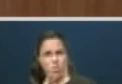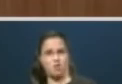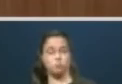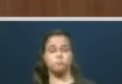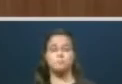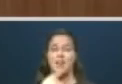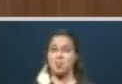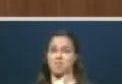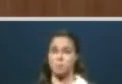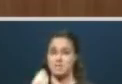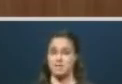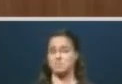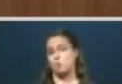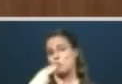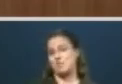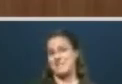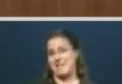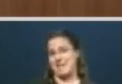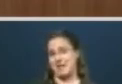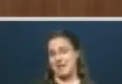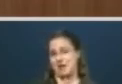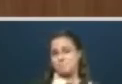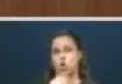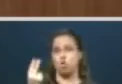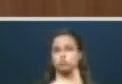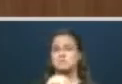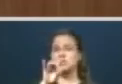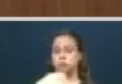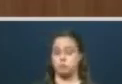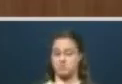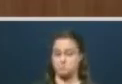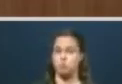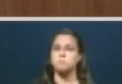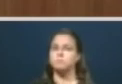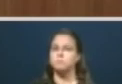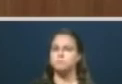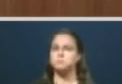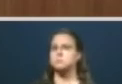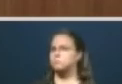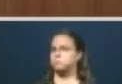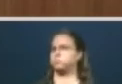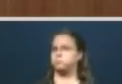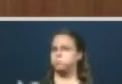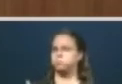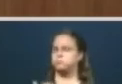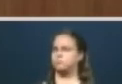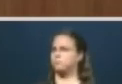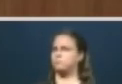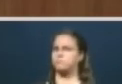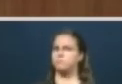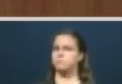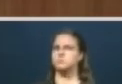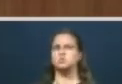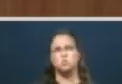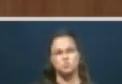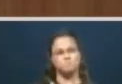sobre política general de la comunidad de 2014 quiero asumir con más responsabilidad que nunca la